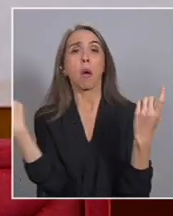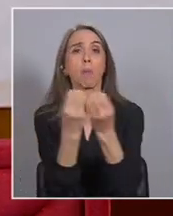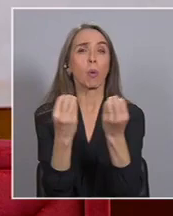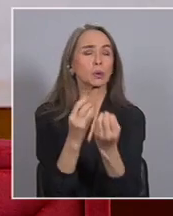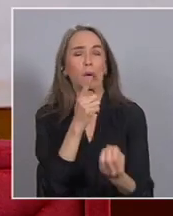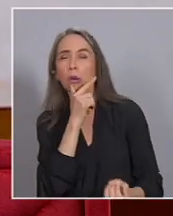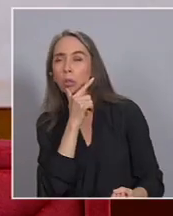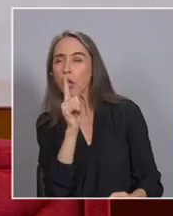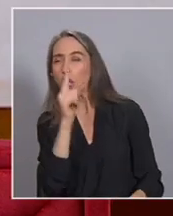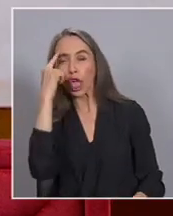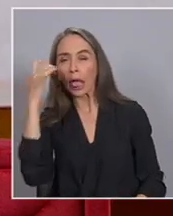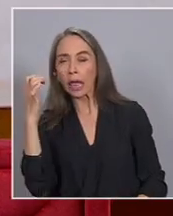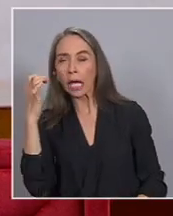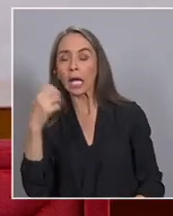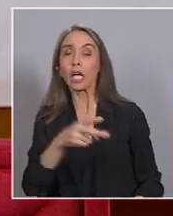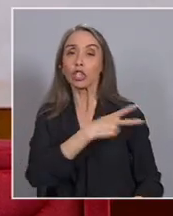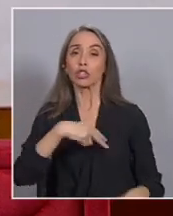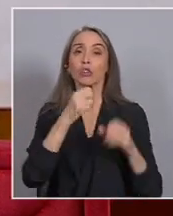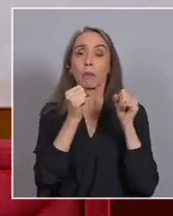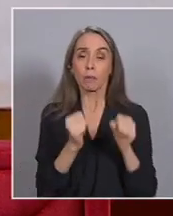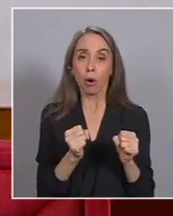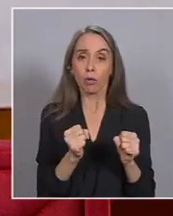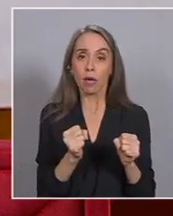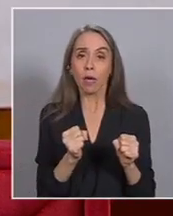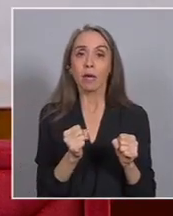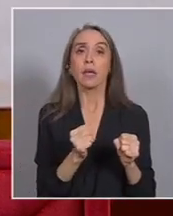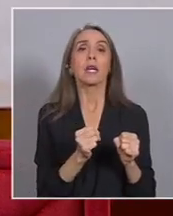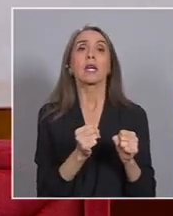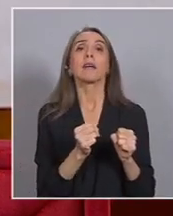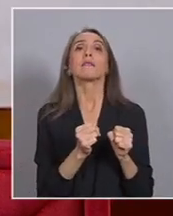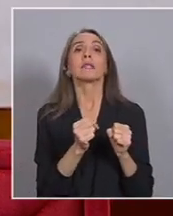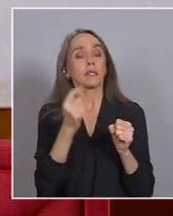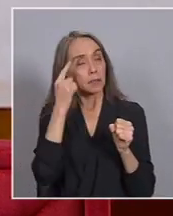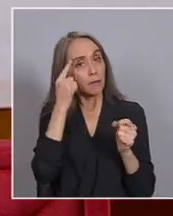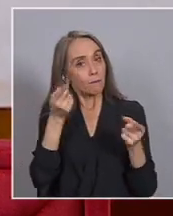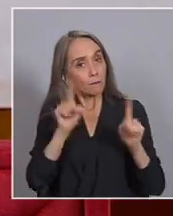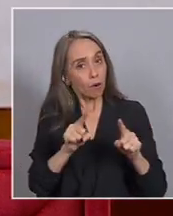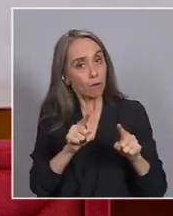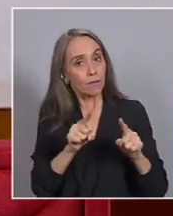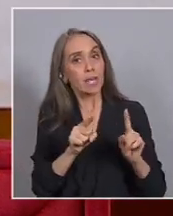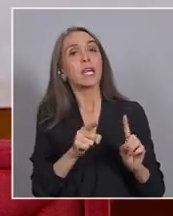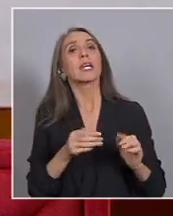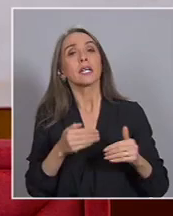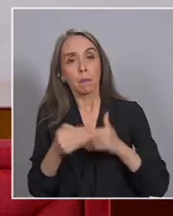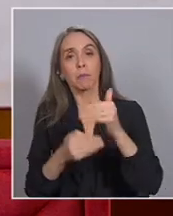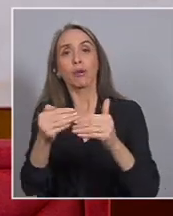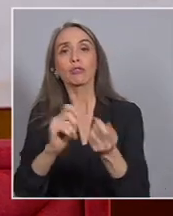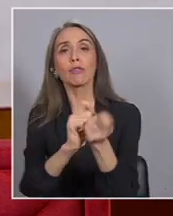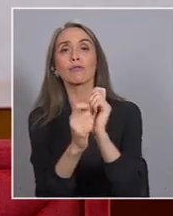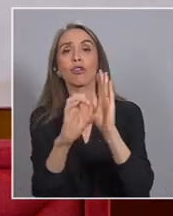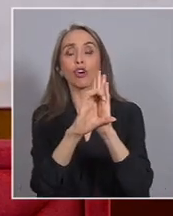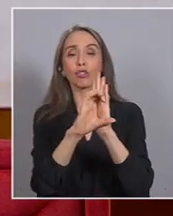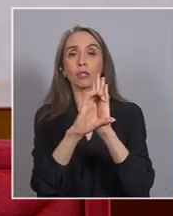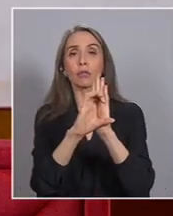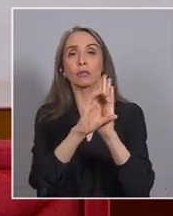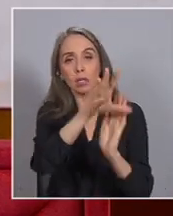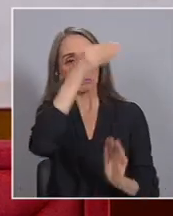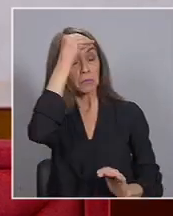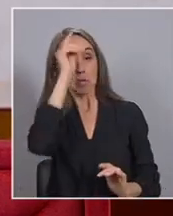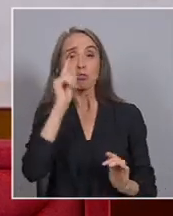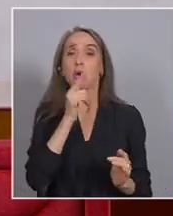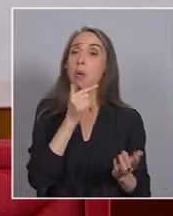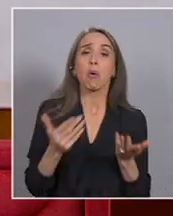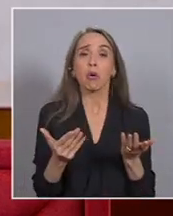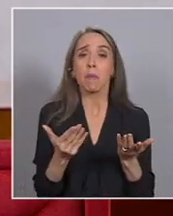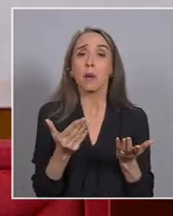muchos, fuimos capaces de reencauzar el proceso constitucional, asumiendo sin complejos las lecciones